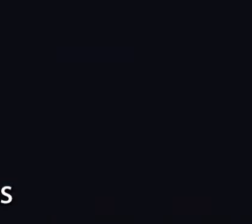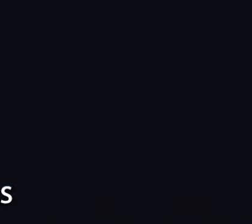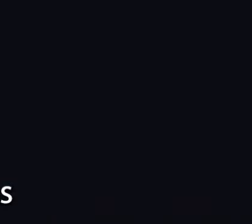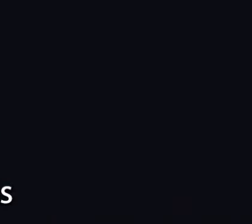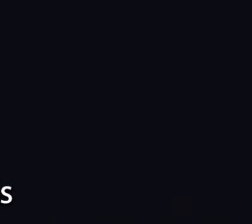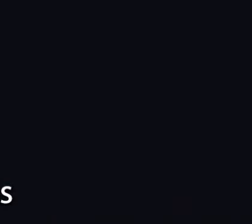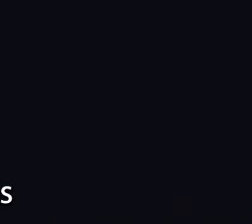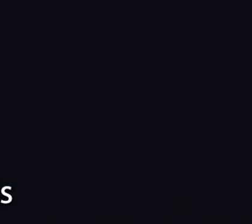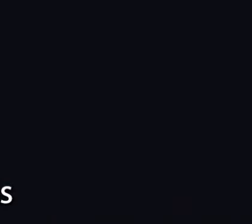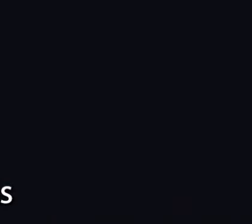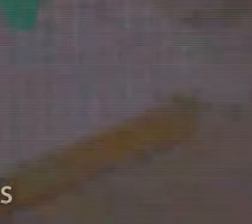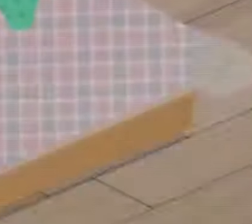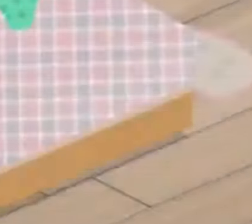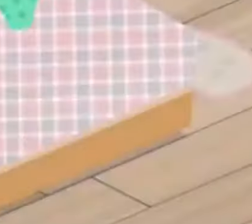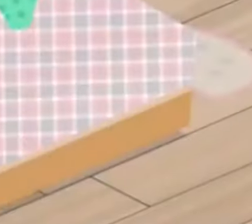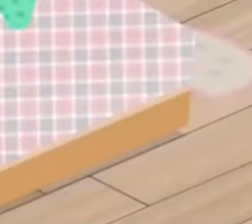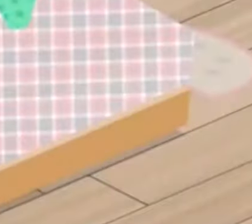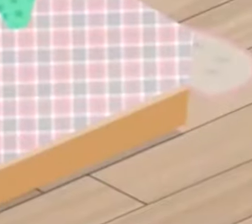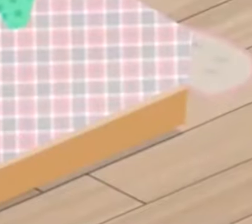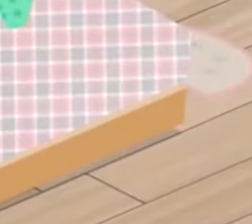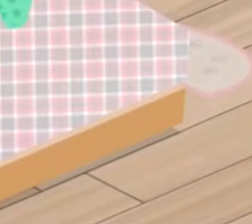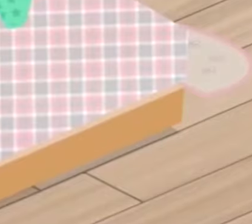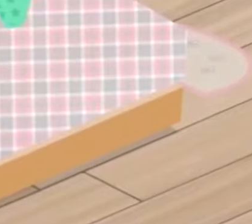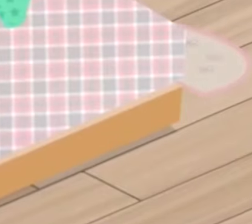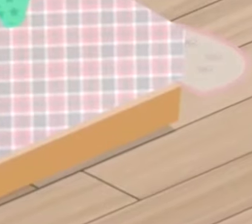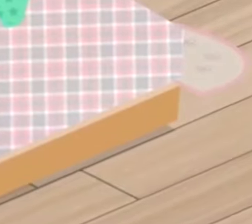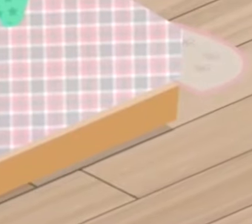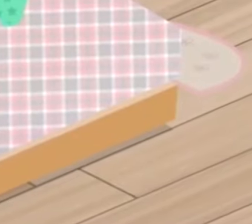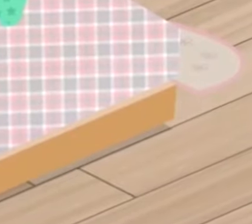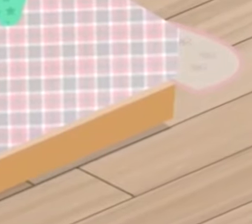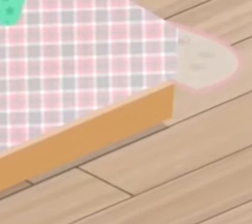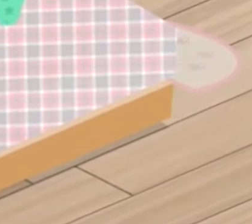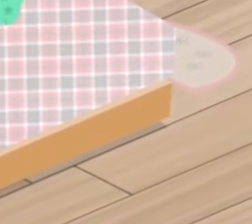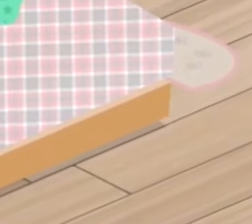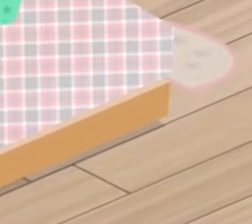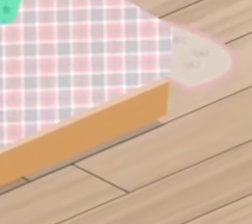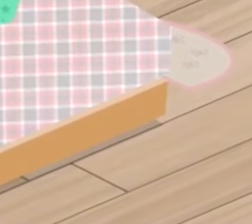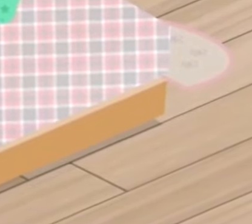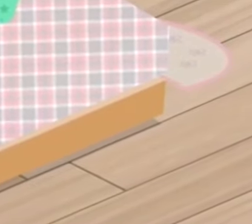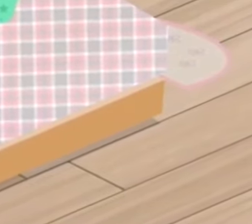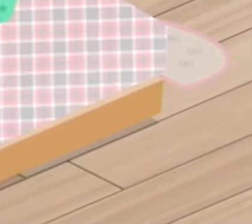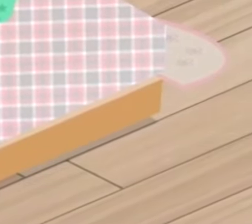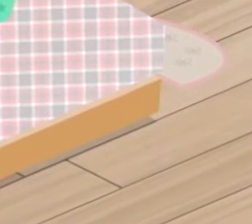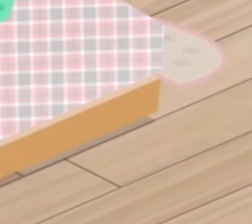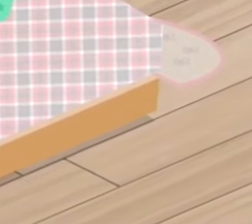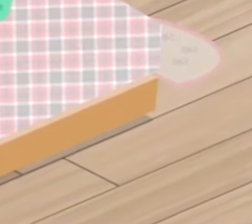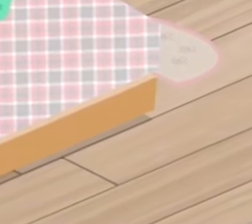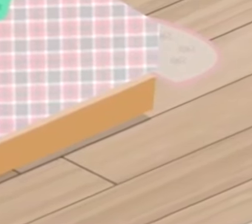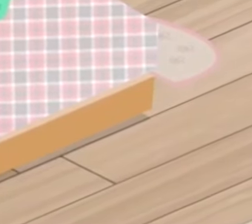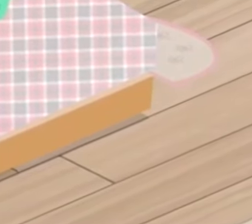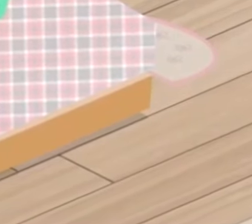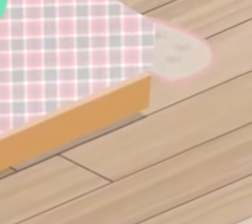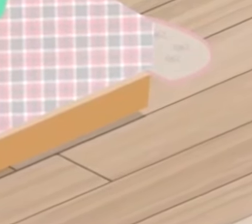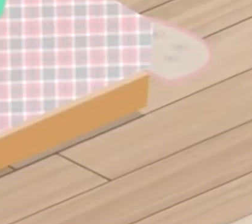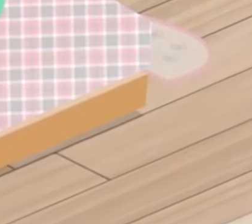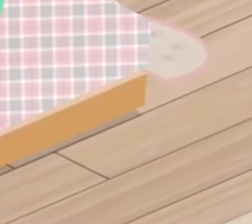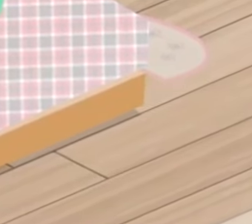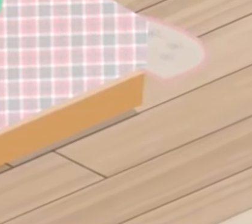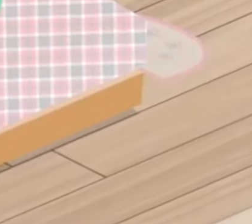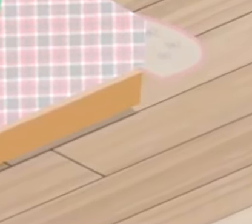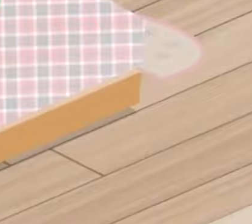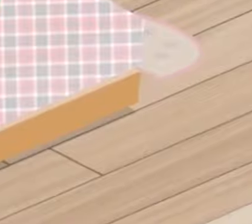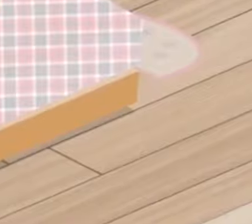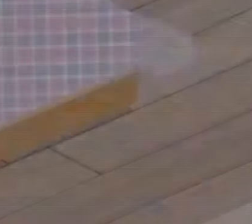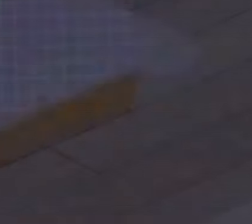para presentarnos la información que más nos interese y se ajuste a nuestras preferencias personales. Por eso es tan entretenido. El